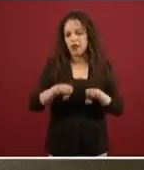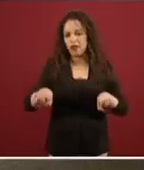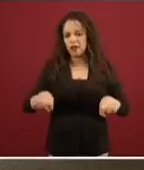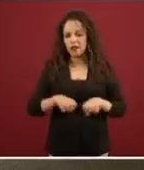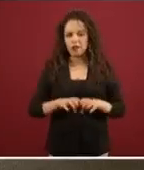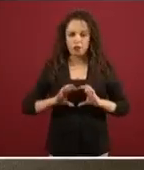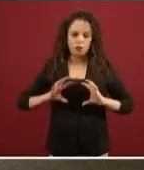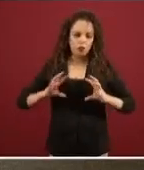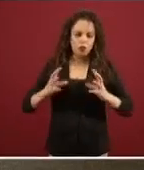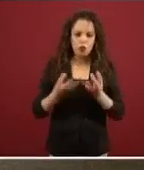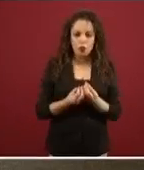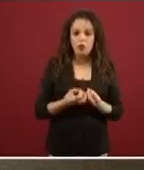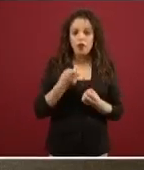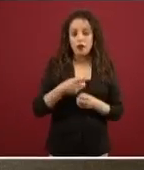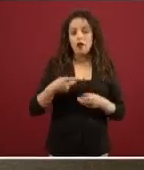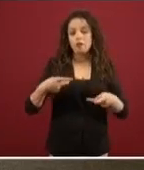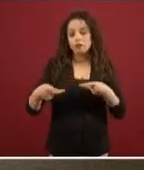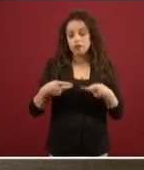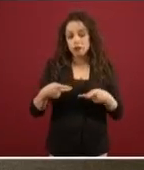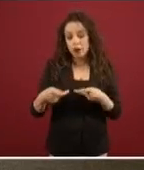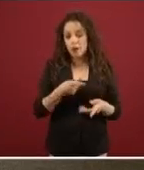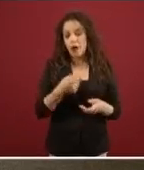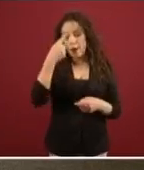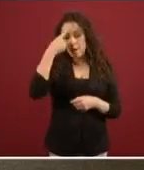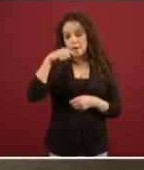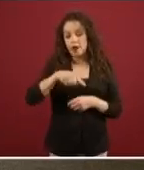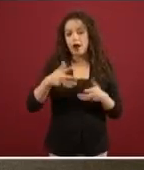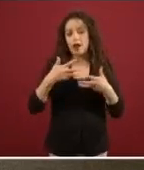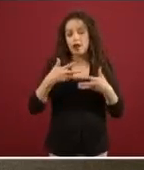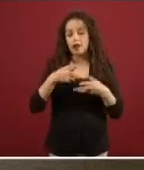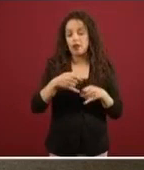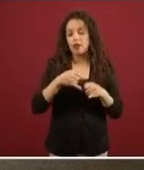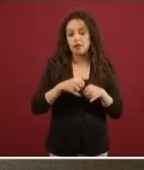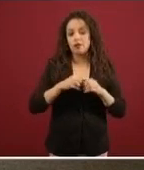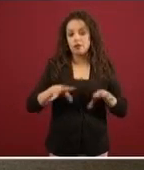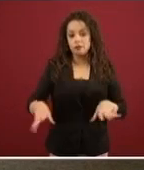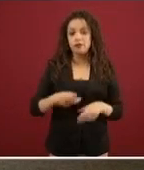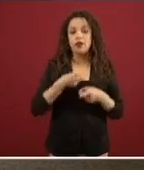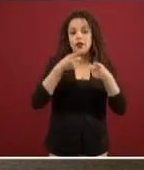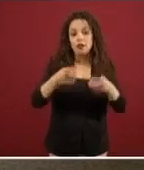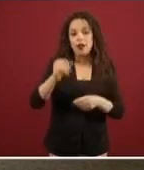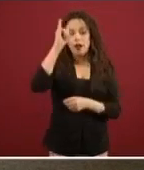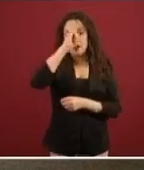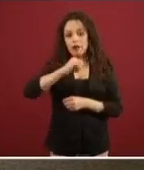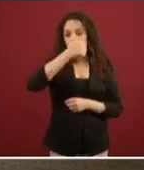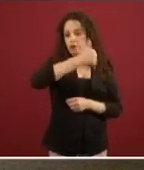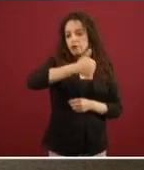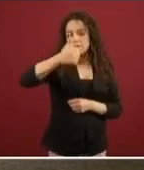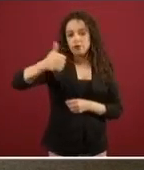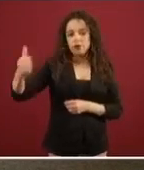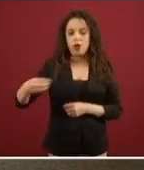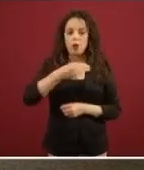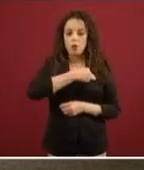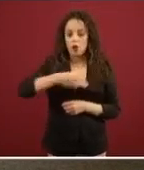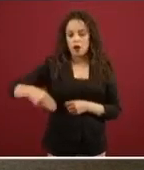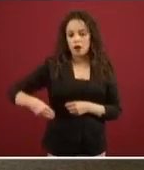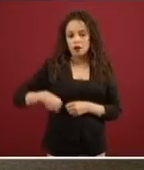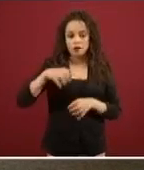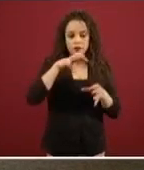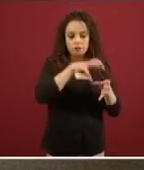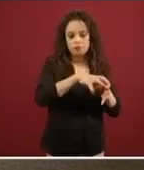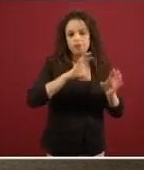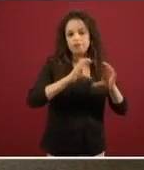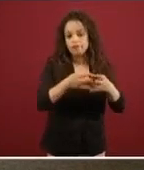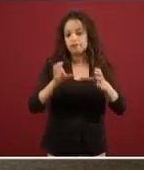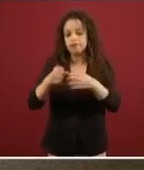actores, y también están preparando y emitiendo informes a sus jefes de jurisdicción para ver cómo en la jurisdicción y en sus municipios se está llevando a cabo